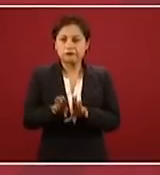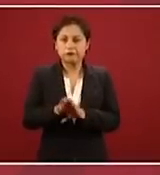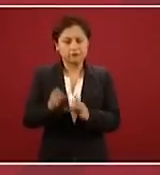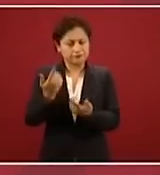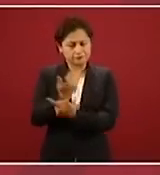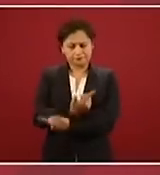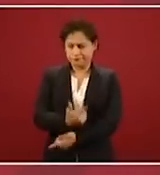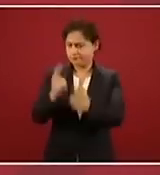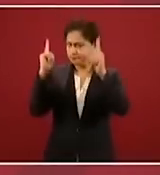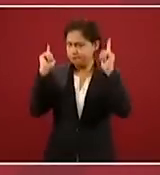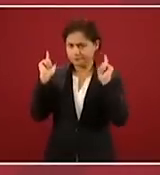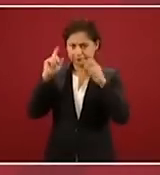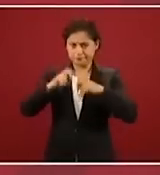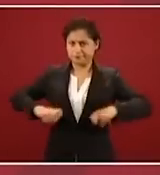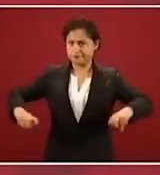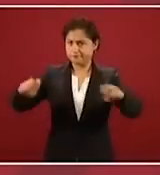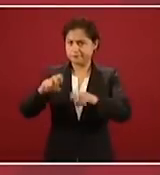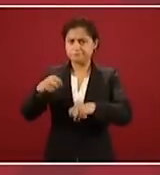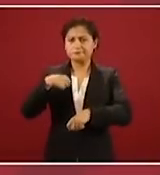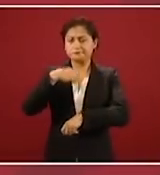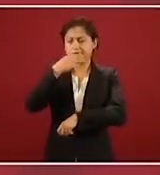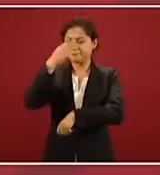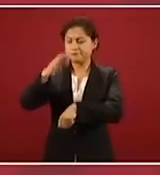que éramos libres.